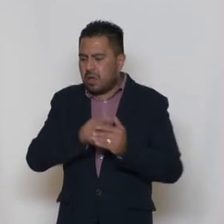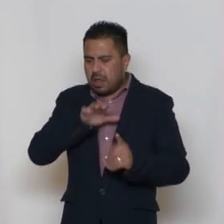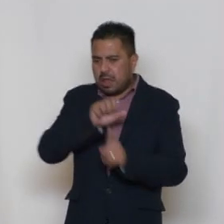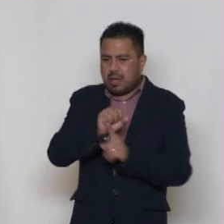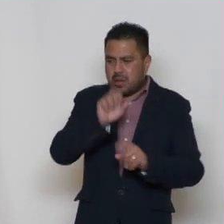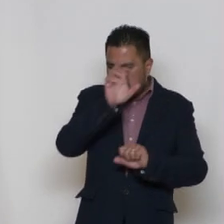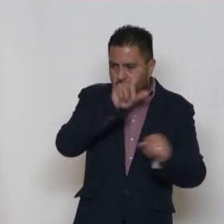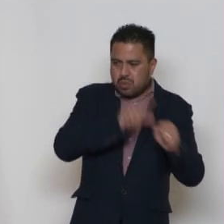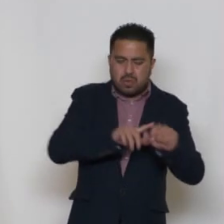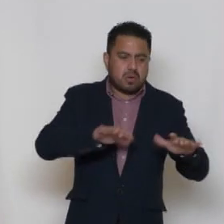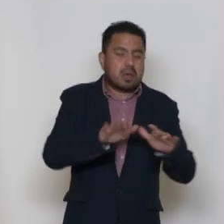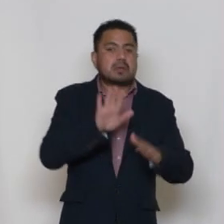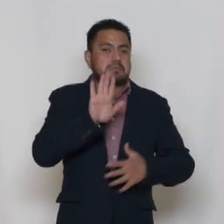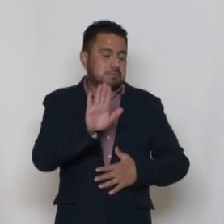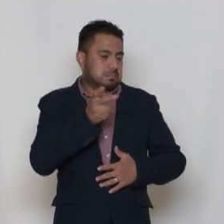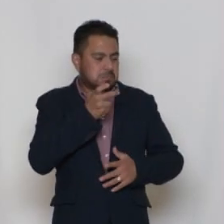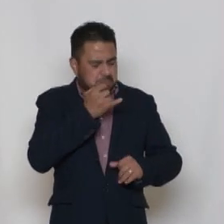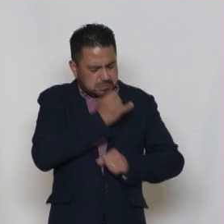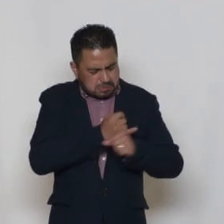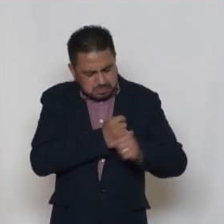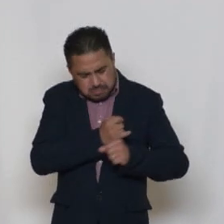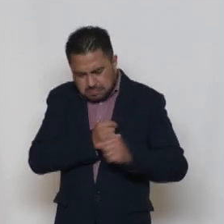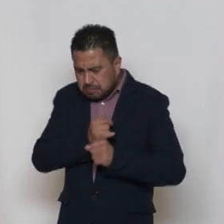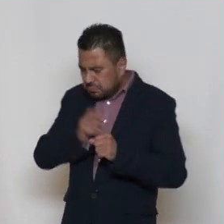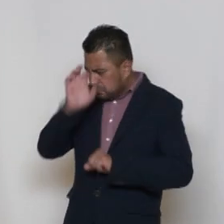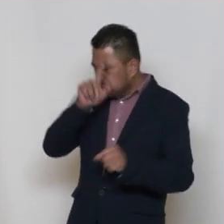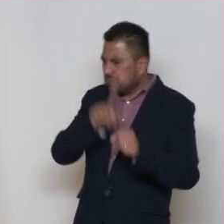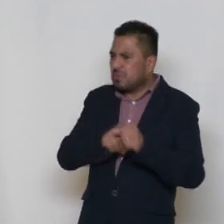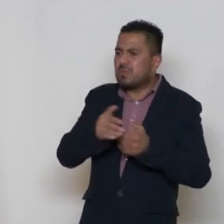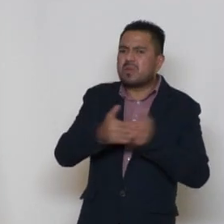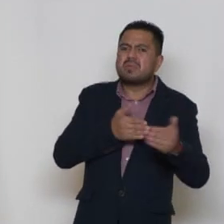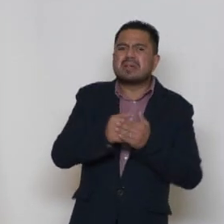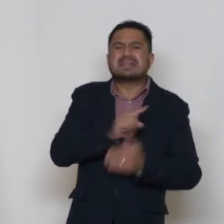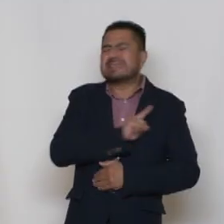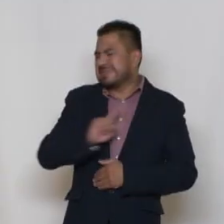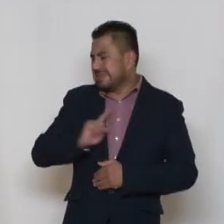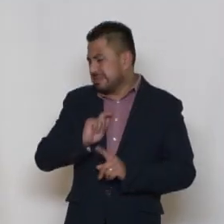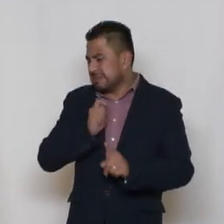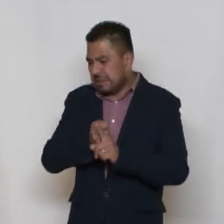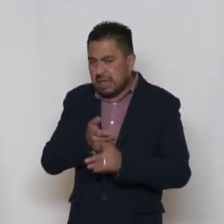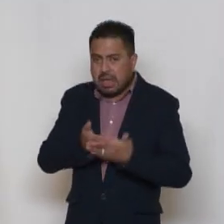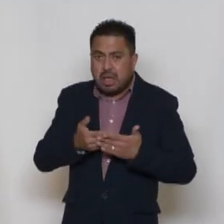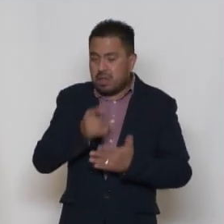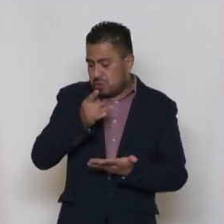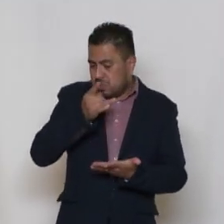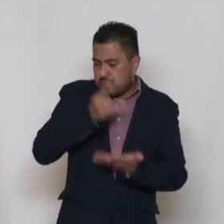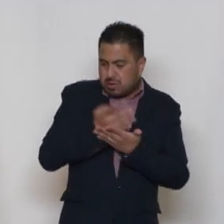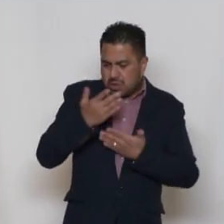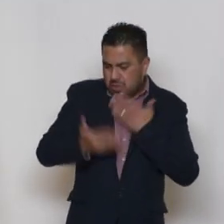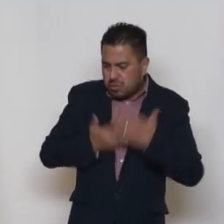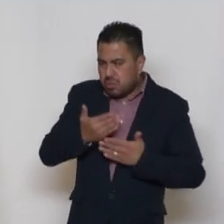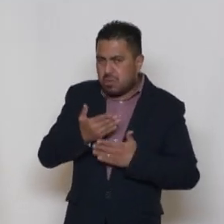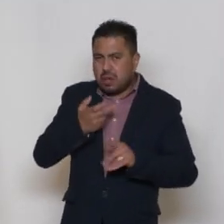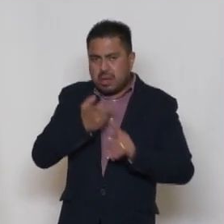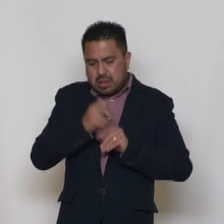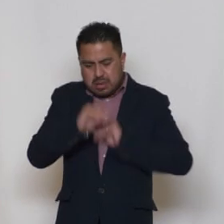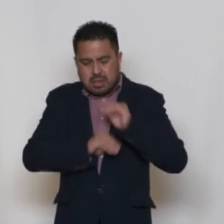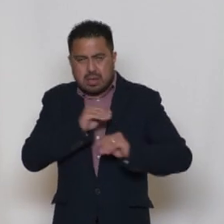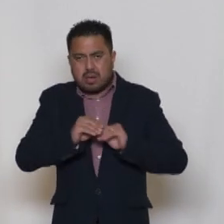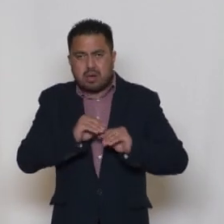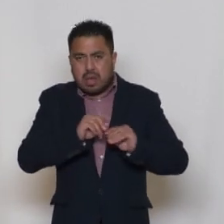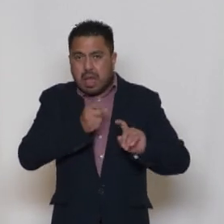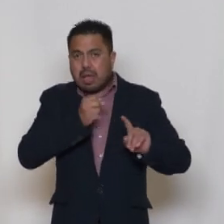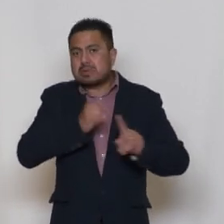estructura. Obviamente, para estudiar la respuesta de la estructura, este modelo debe estar instrumentado. Pero no solo estudiamos estructuras, la respuesta de